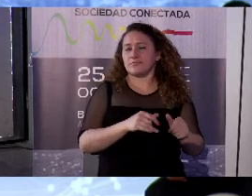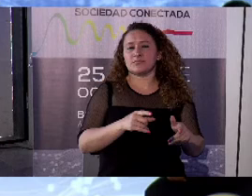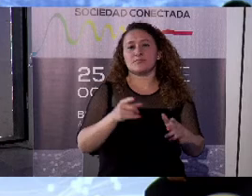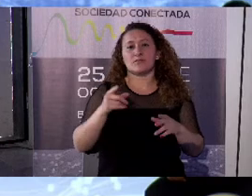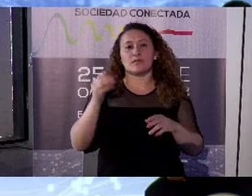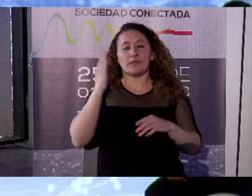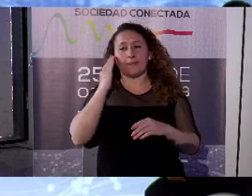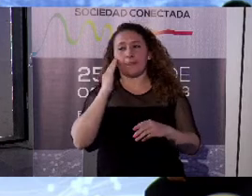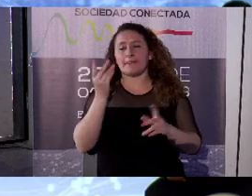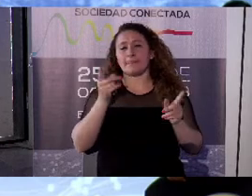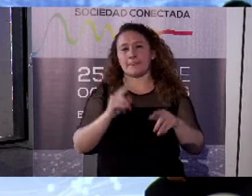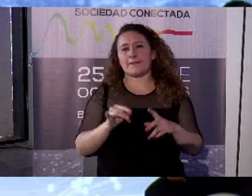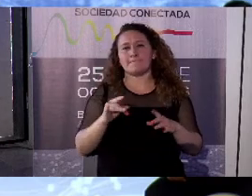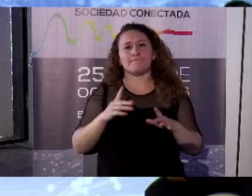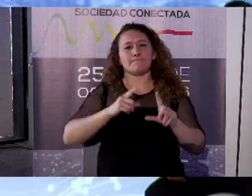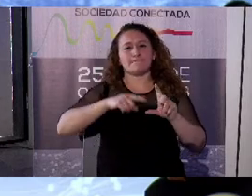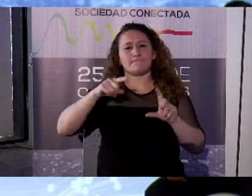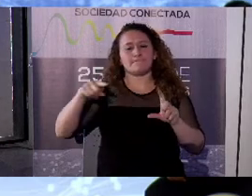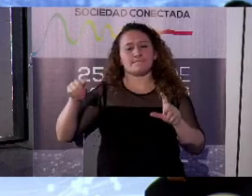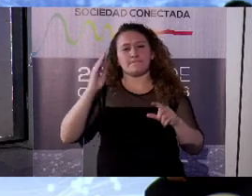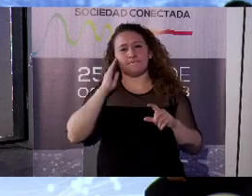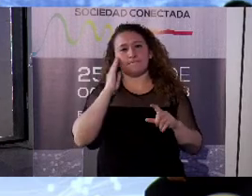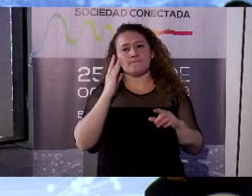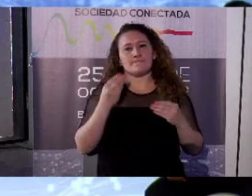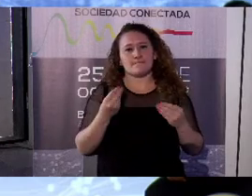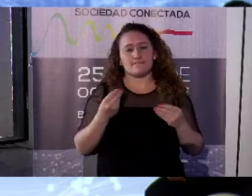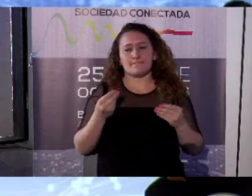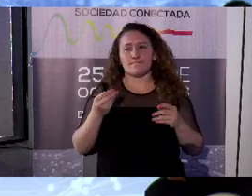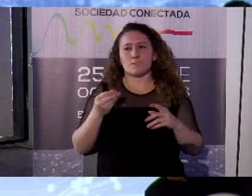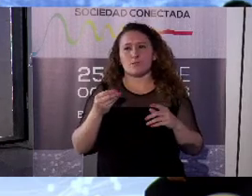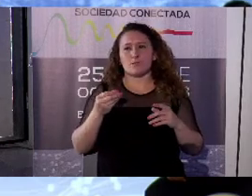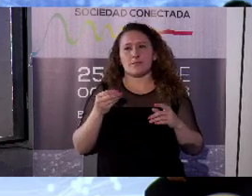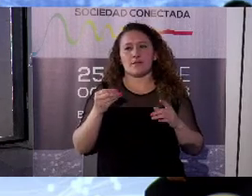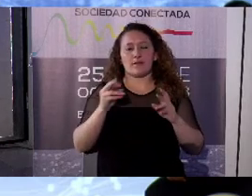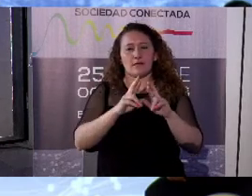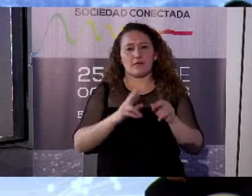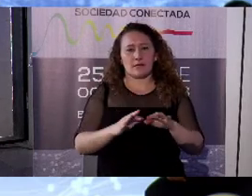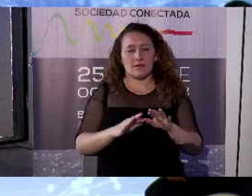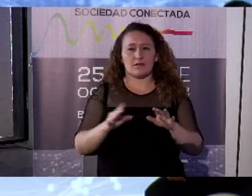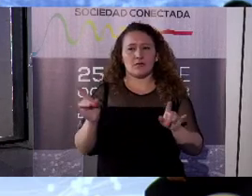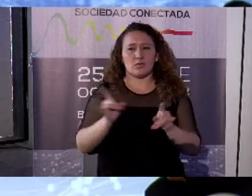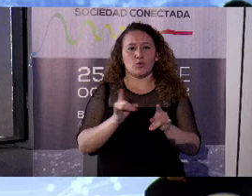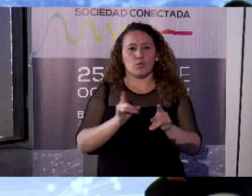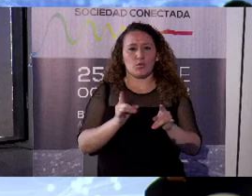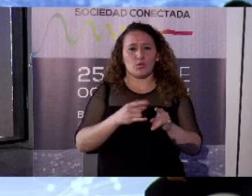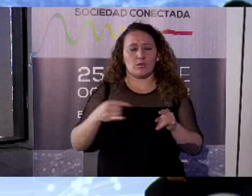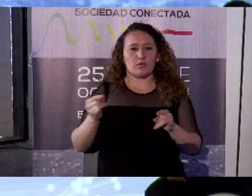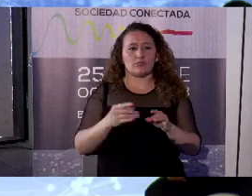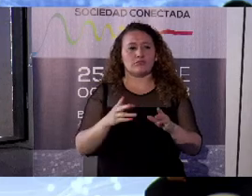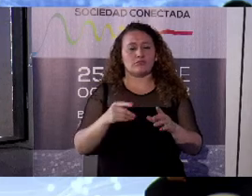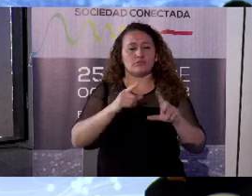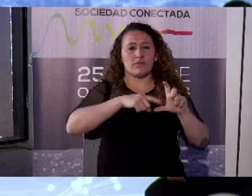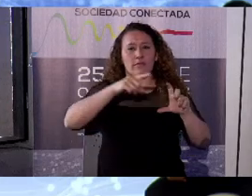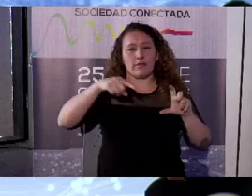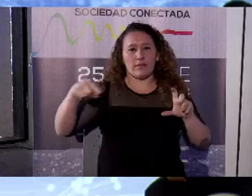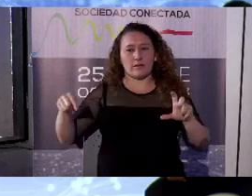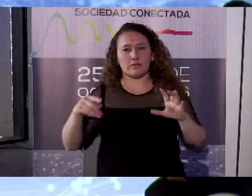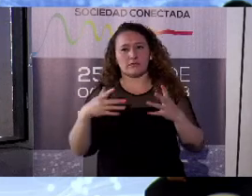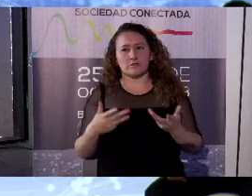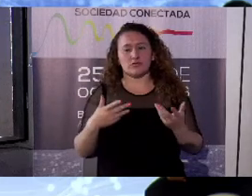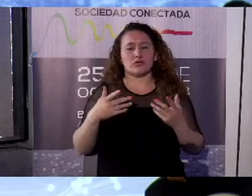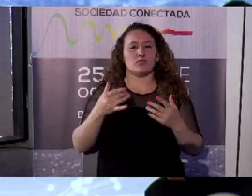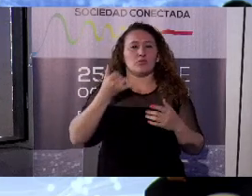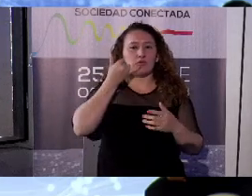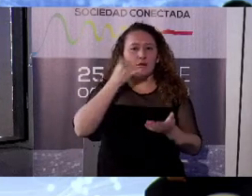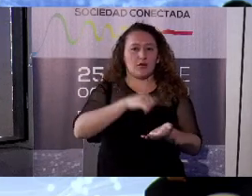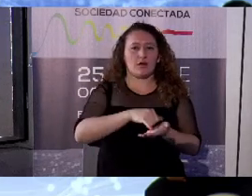y de frecuencias celulares para la prestación de servicios de transmisión de datos y acceso de internet de banda ancha acceso inalámbrico al servicio telefónico